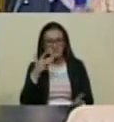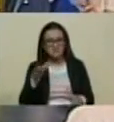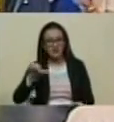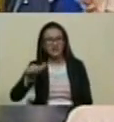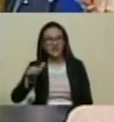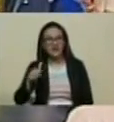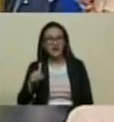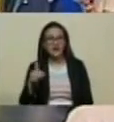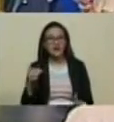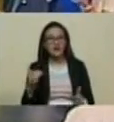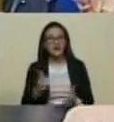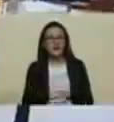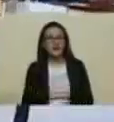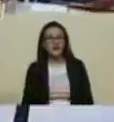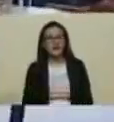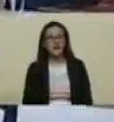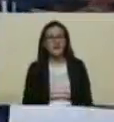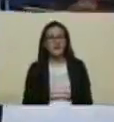parece?